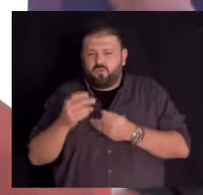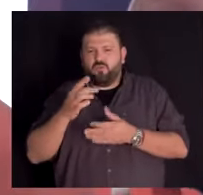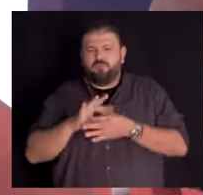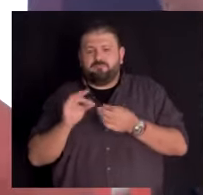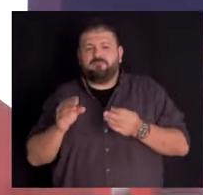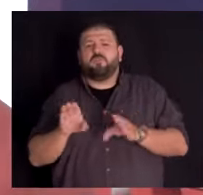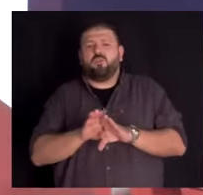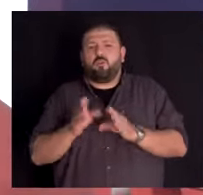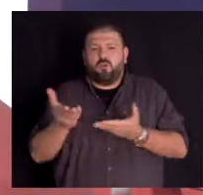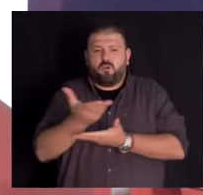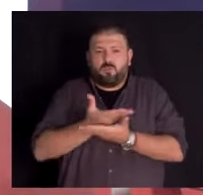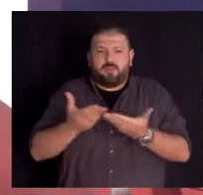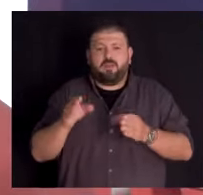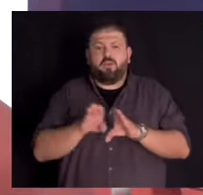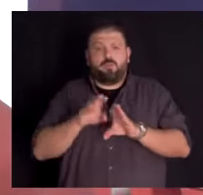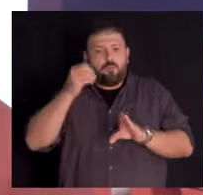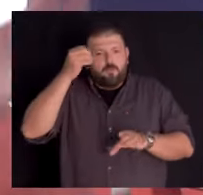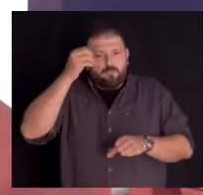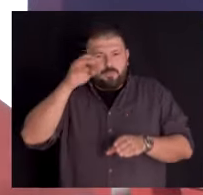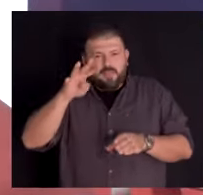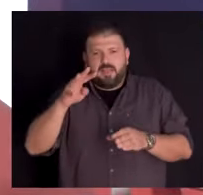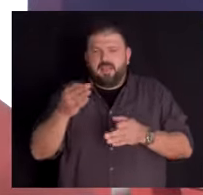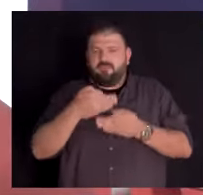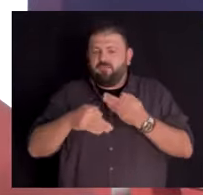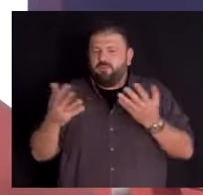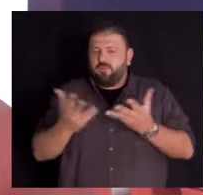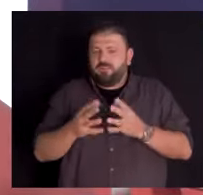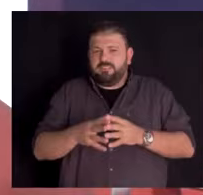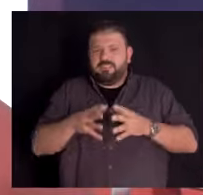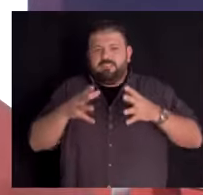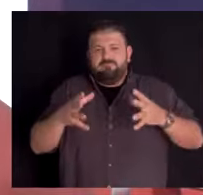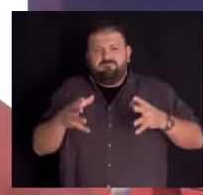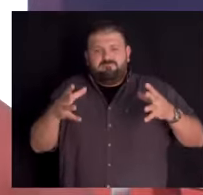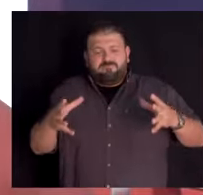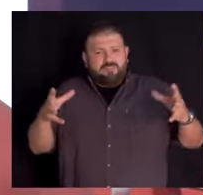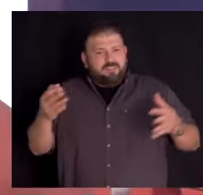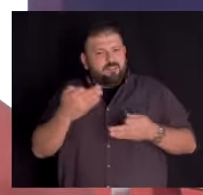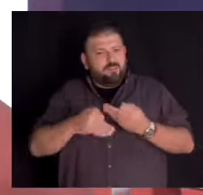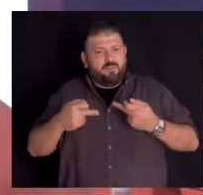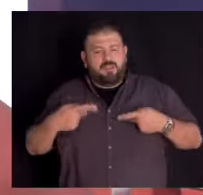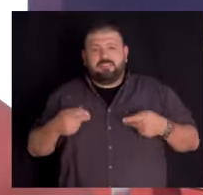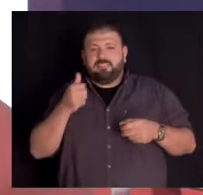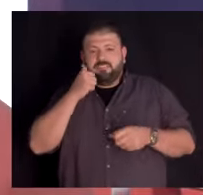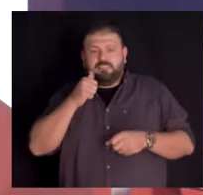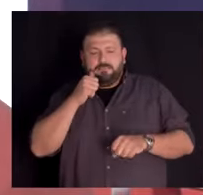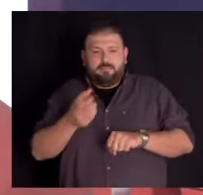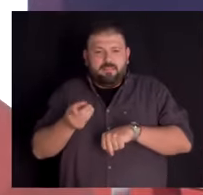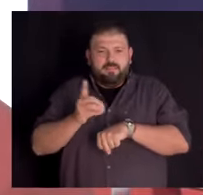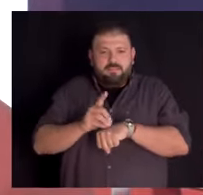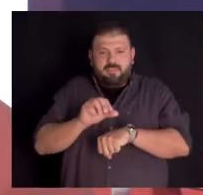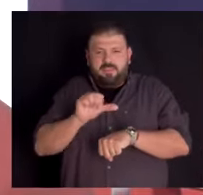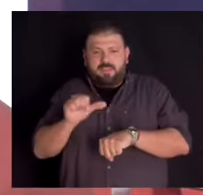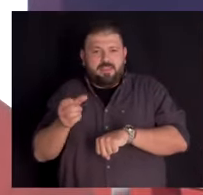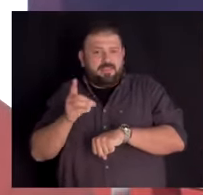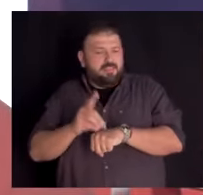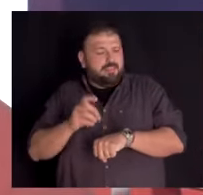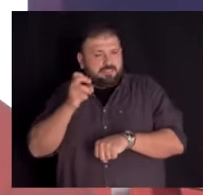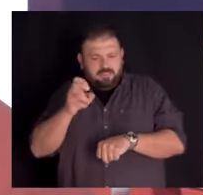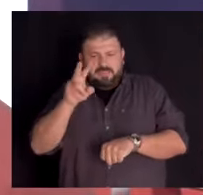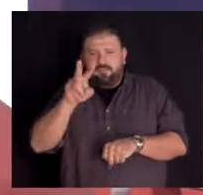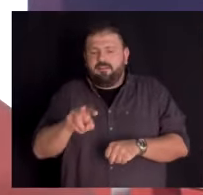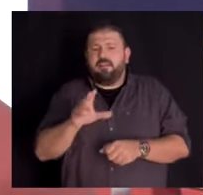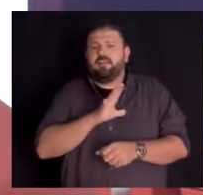está trascendiendo barreras, trascendiendo de toda epidemia, creciendo día a día. Así es que va a ser un programa muy, muy